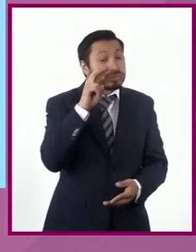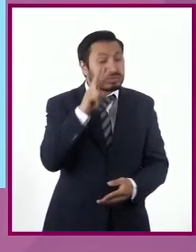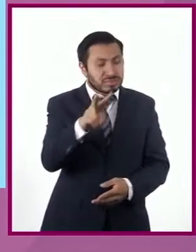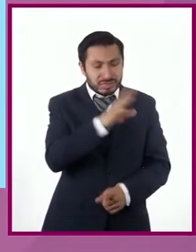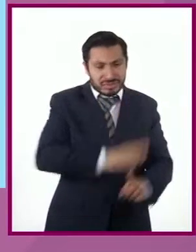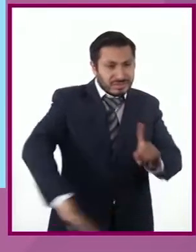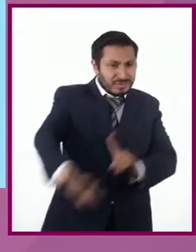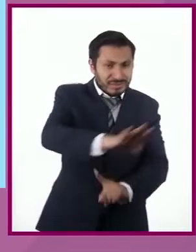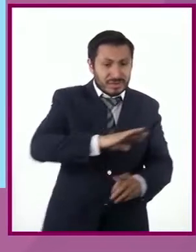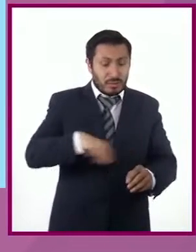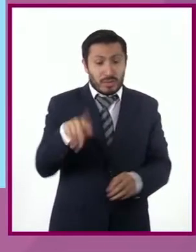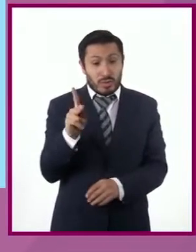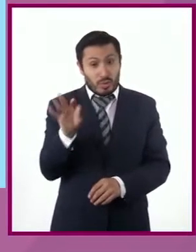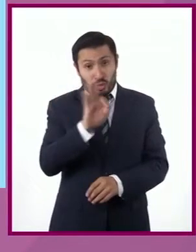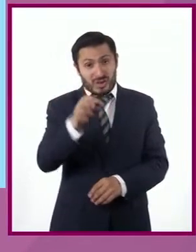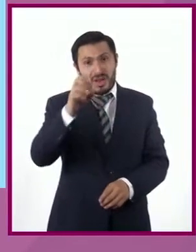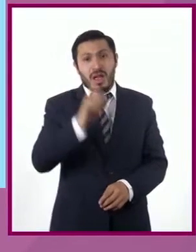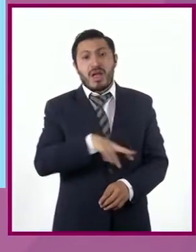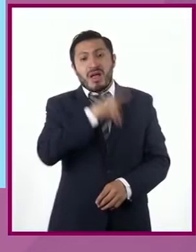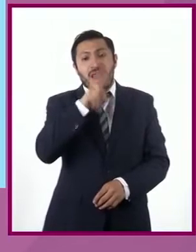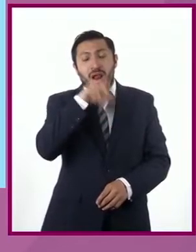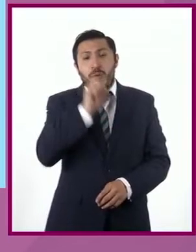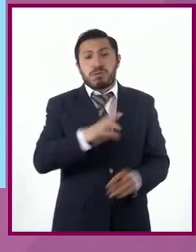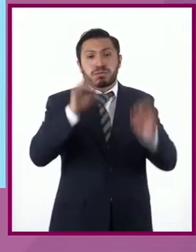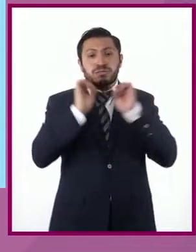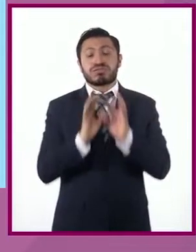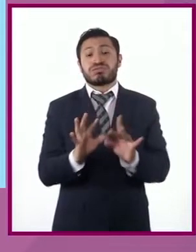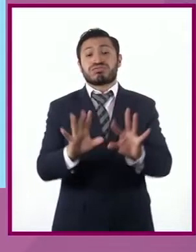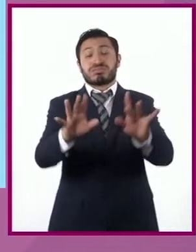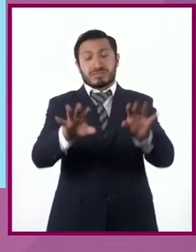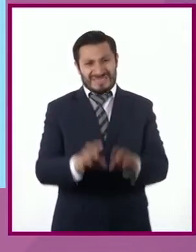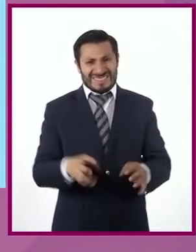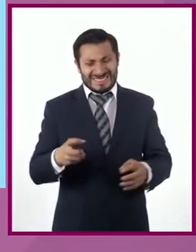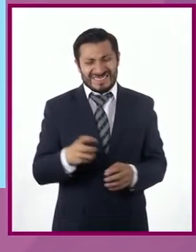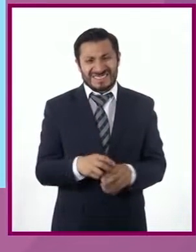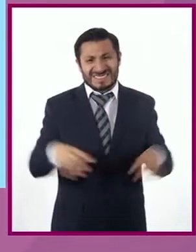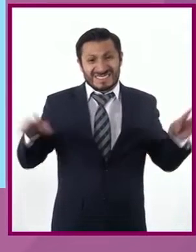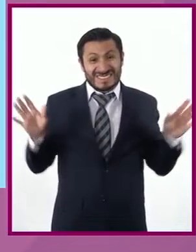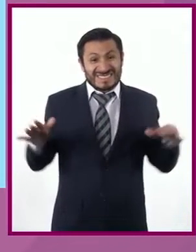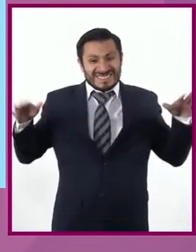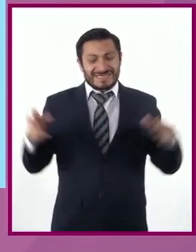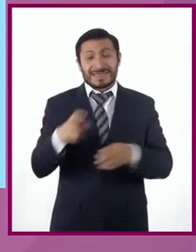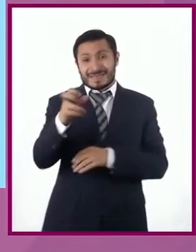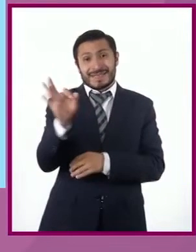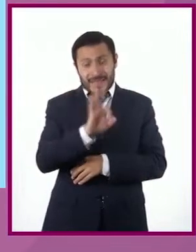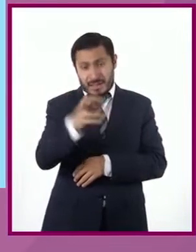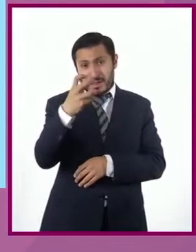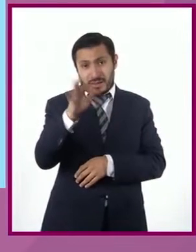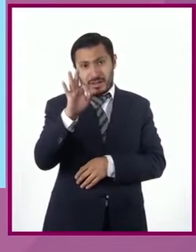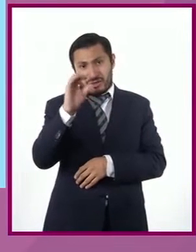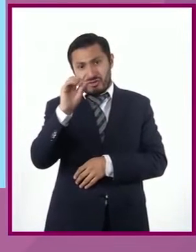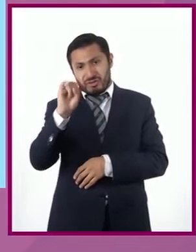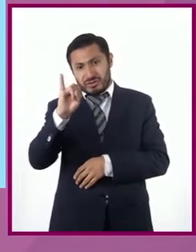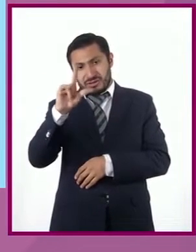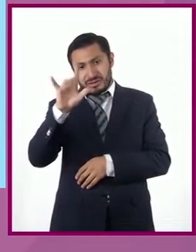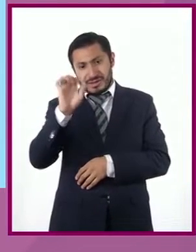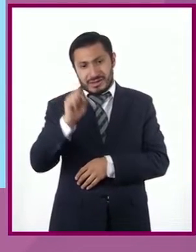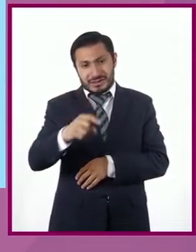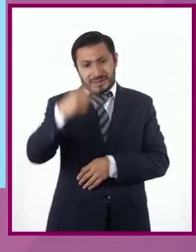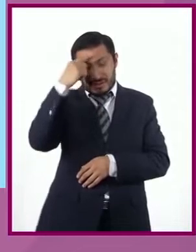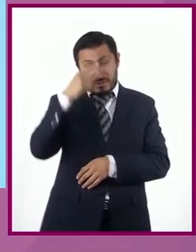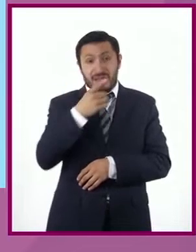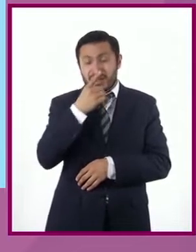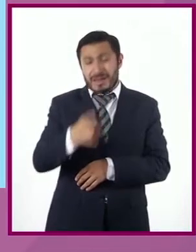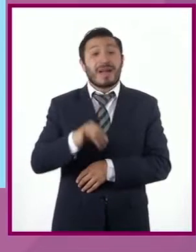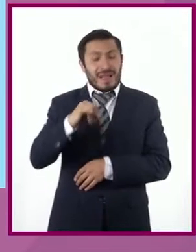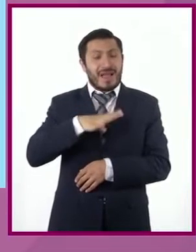oído hablar de los dragones? Bueno, ahora sabemos que seguramente se basaron en los fósiles de dinosaurio para afirmar que